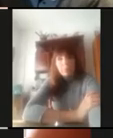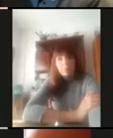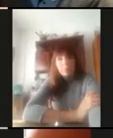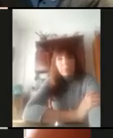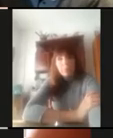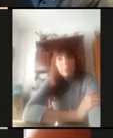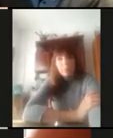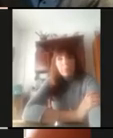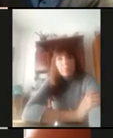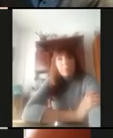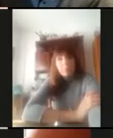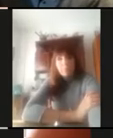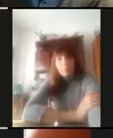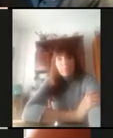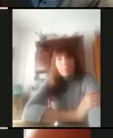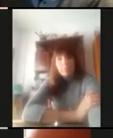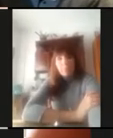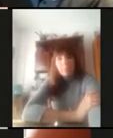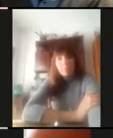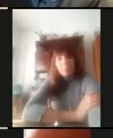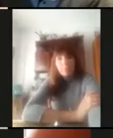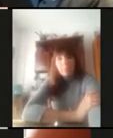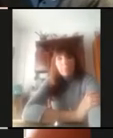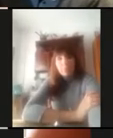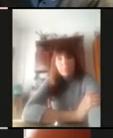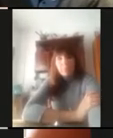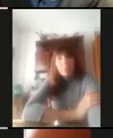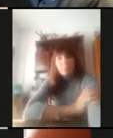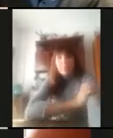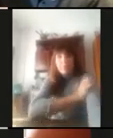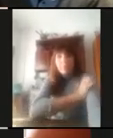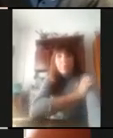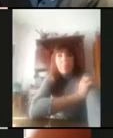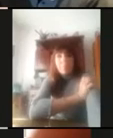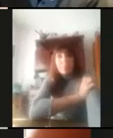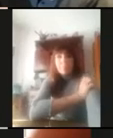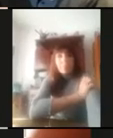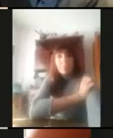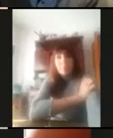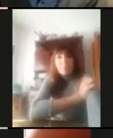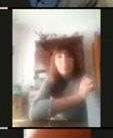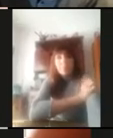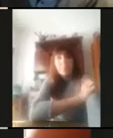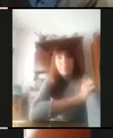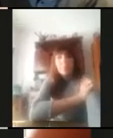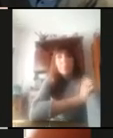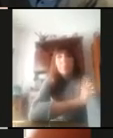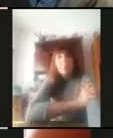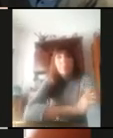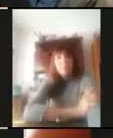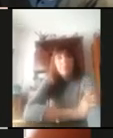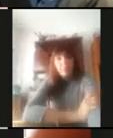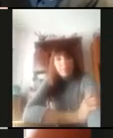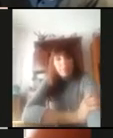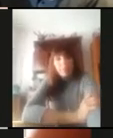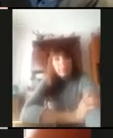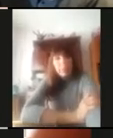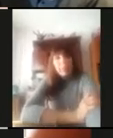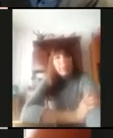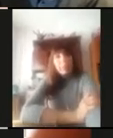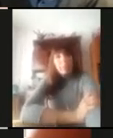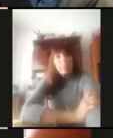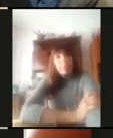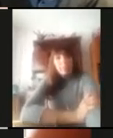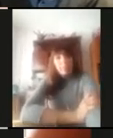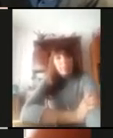el regresa porque bueno está muy mal roque saenz peña pero este libro fue